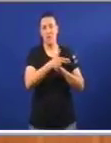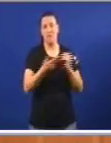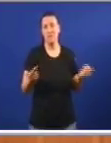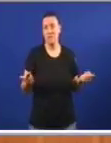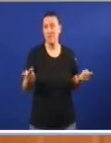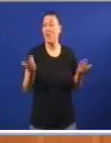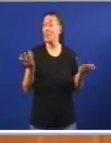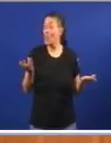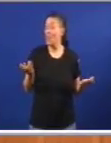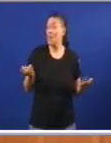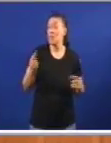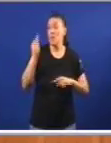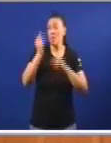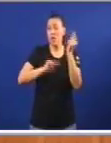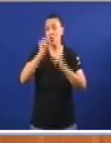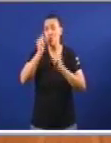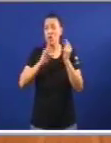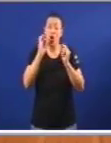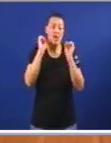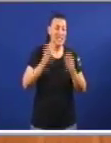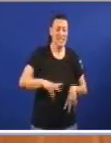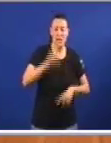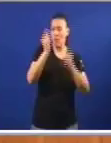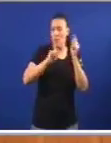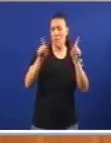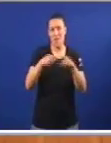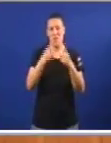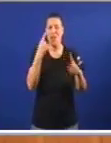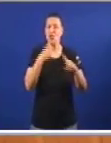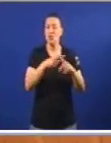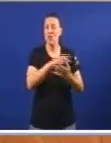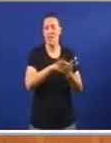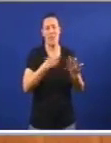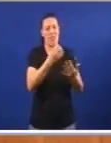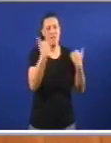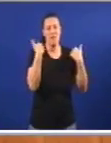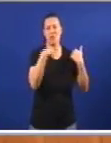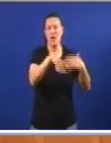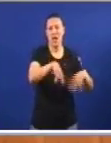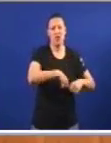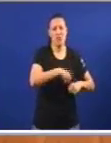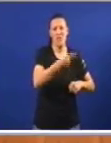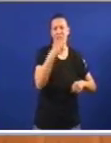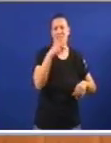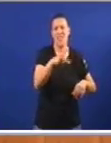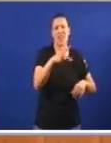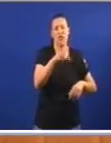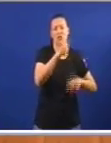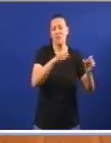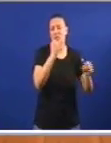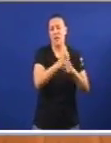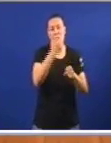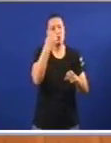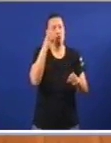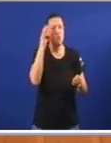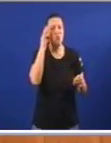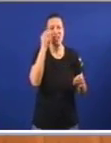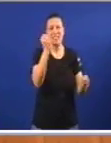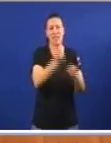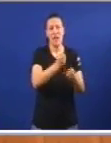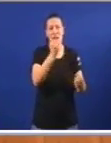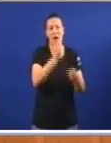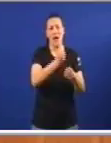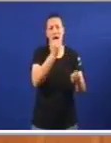Polo tanto, con orzamento ou sin orzamento, a Xunta debe facerse cargo de cumplir o dereito dos traballadores e traballadoras a traballar